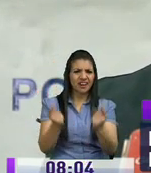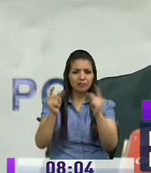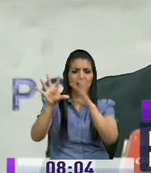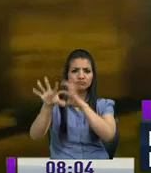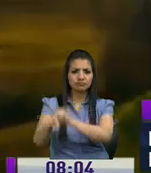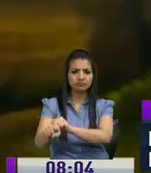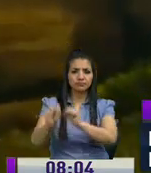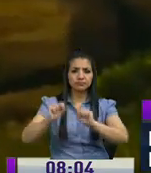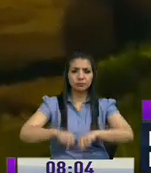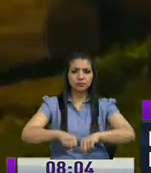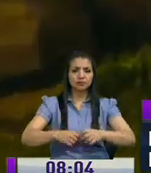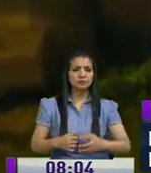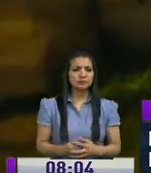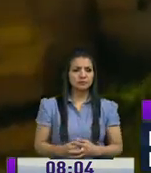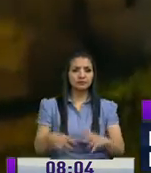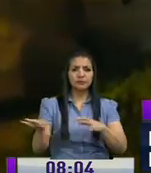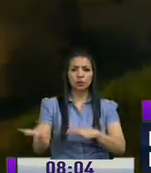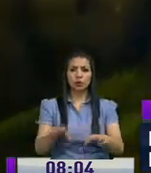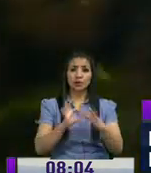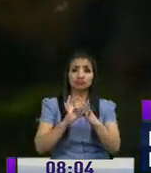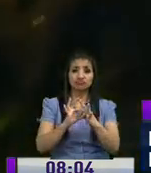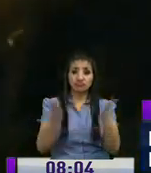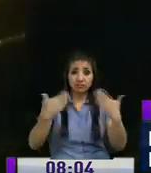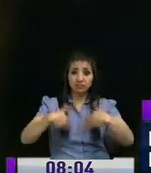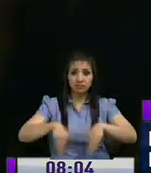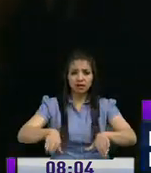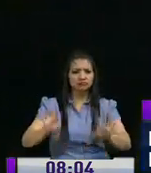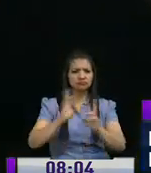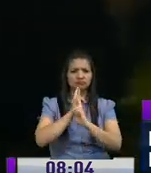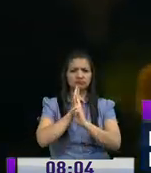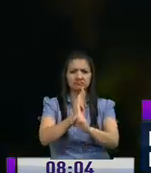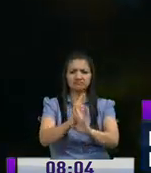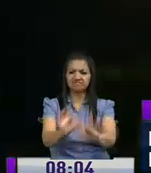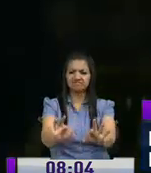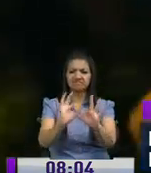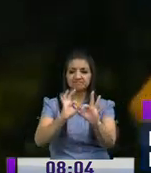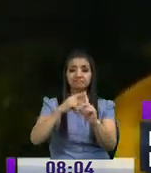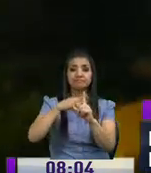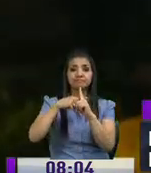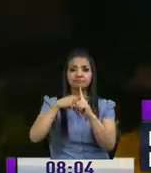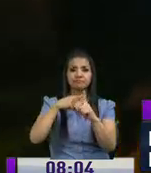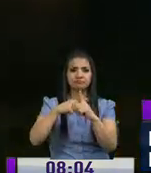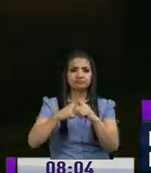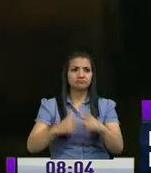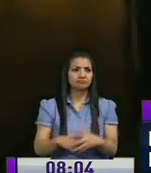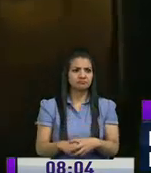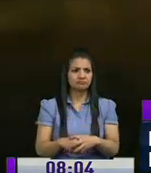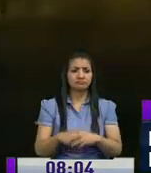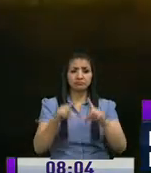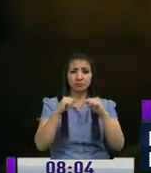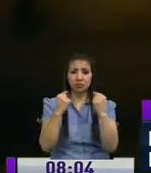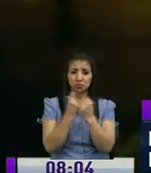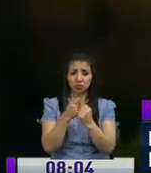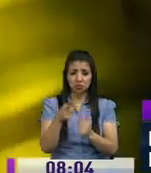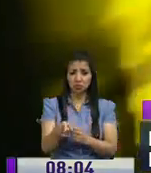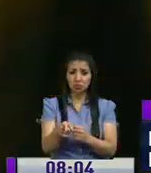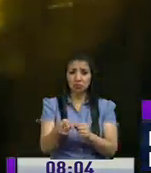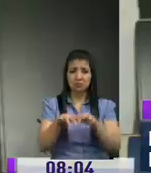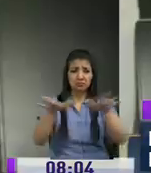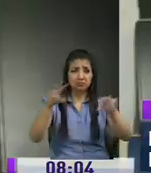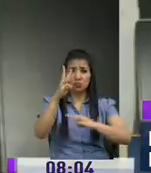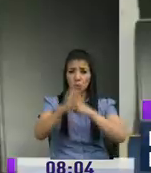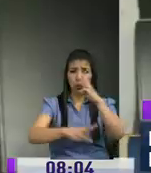de trabajar. El trabajo coordinado no se termina, los resultados han sido positivos, buscan acabar con redes que operan a nivel